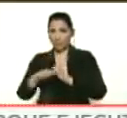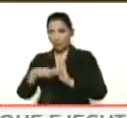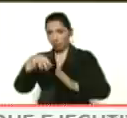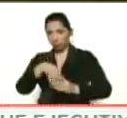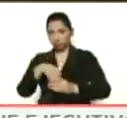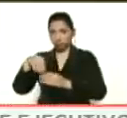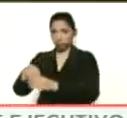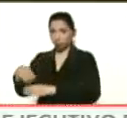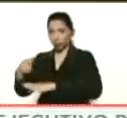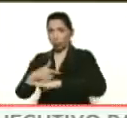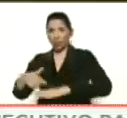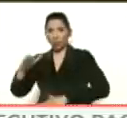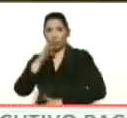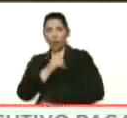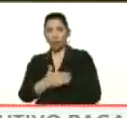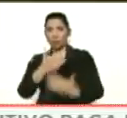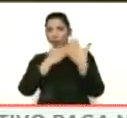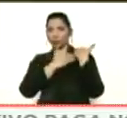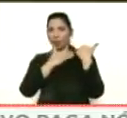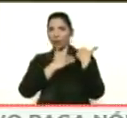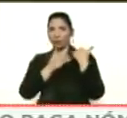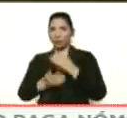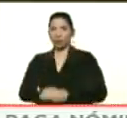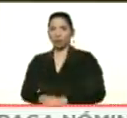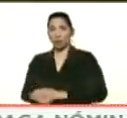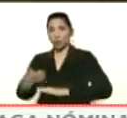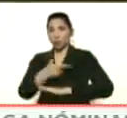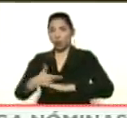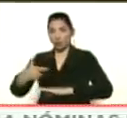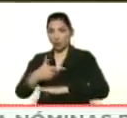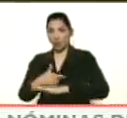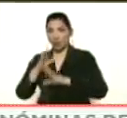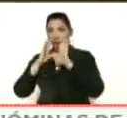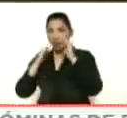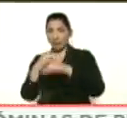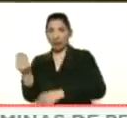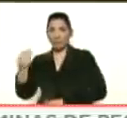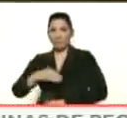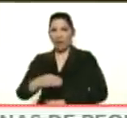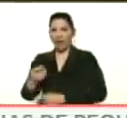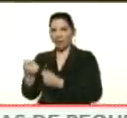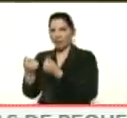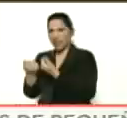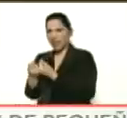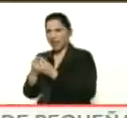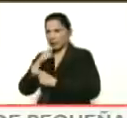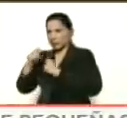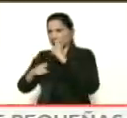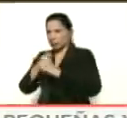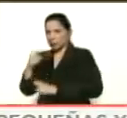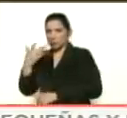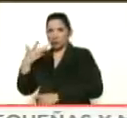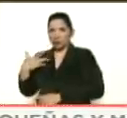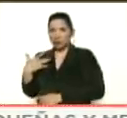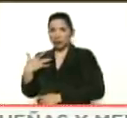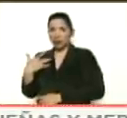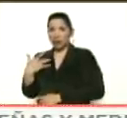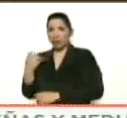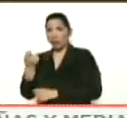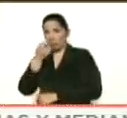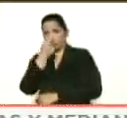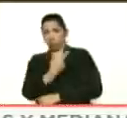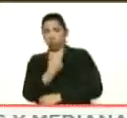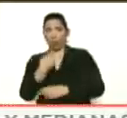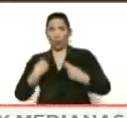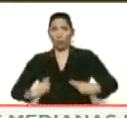por gobiernos irresponsables, por gobiernos que atienden más al dinero, más al capital, más a la ganancia que al ser humano, pues hemos